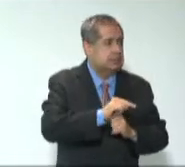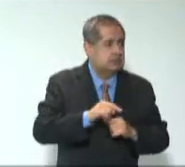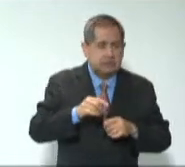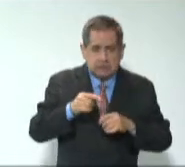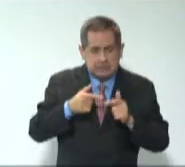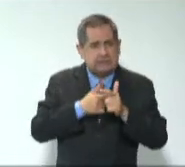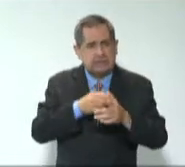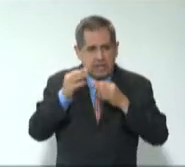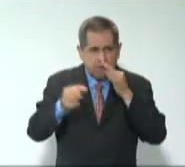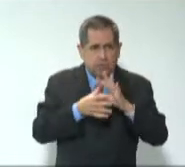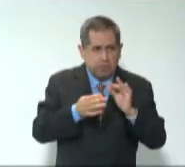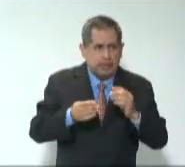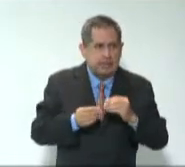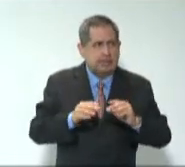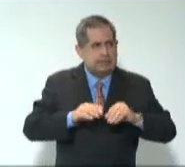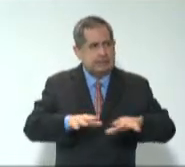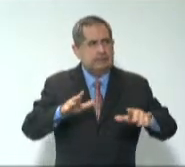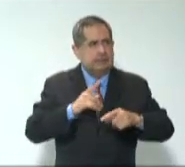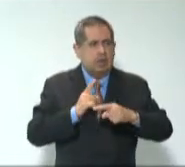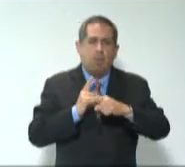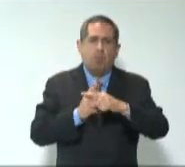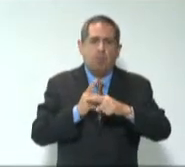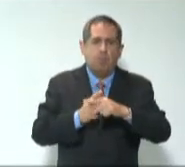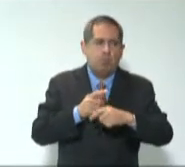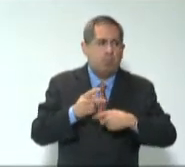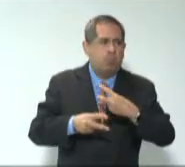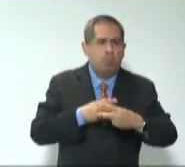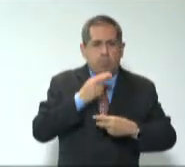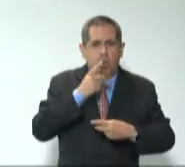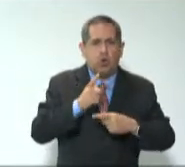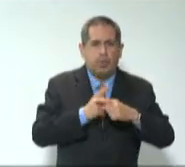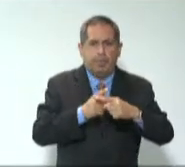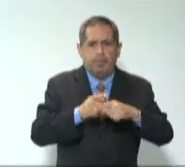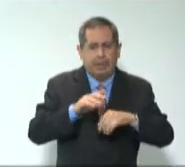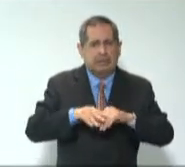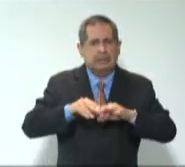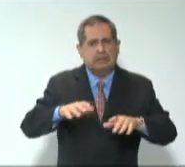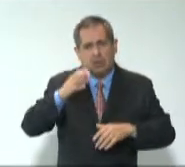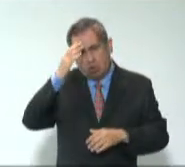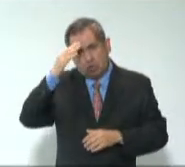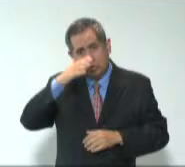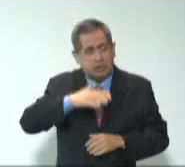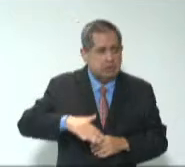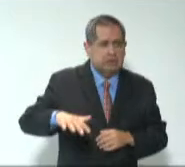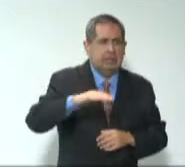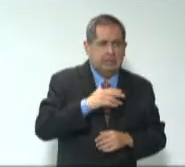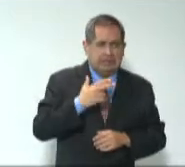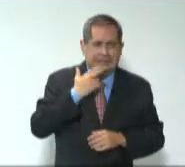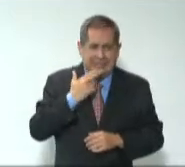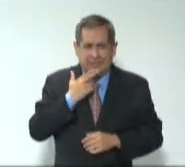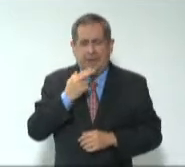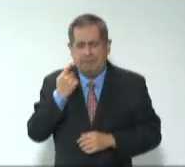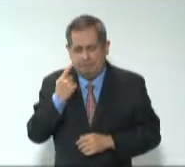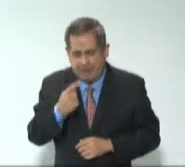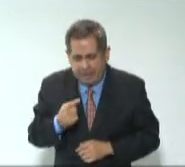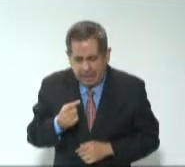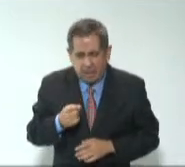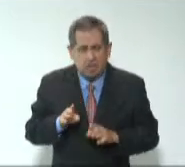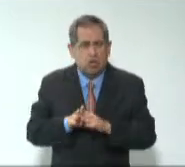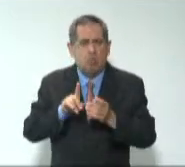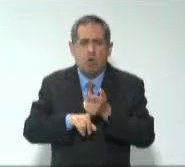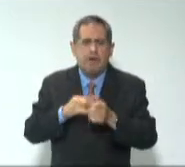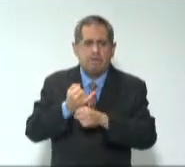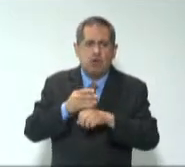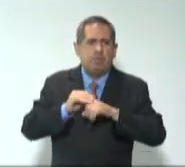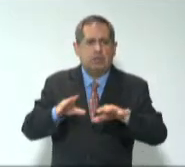impulsando este tema de la proactiva hacer de conocimiento a la sociedad lo útil la utilidad de de la